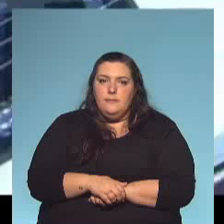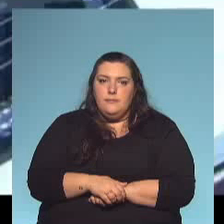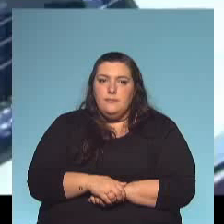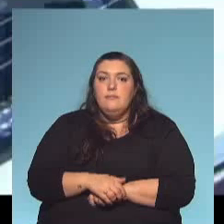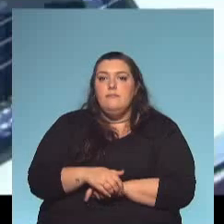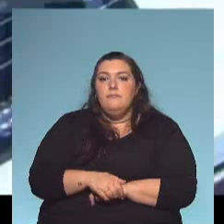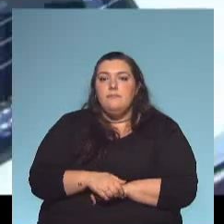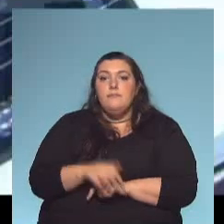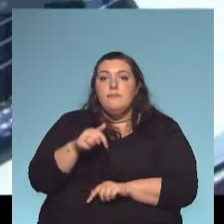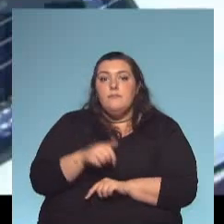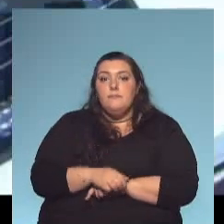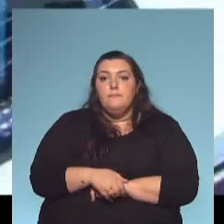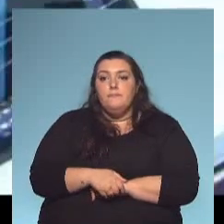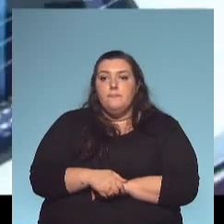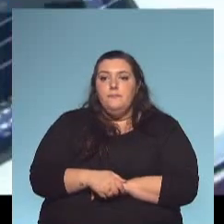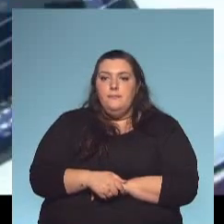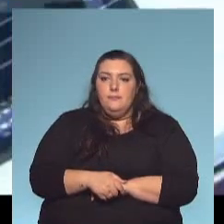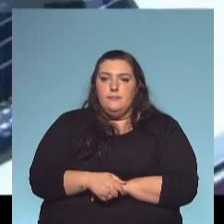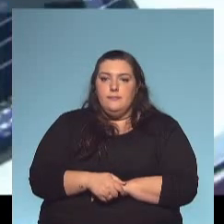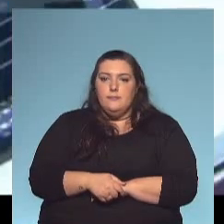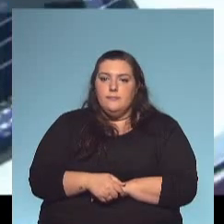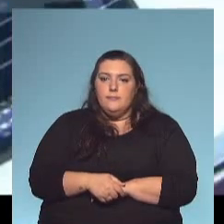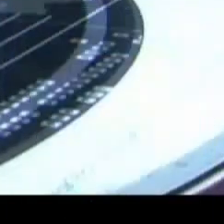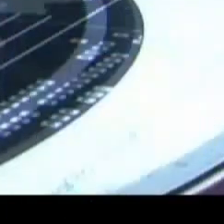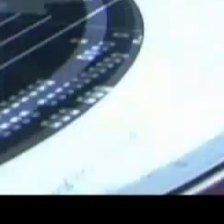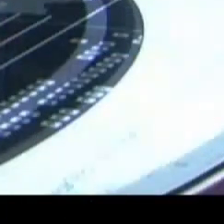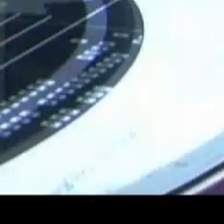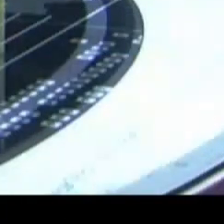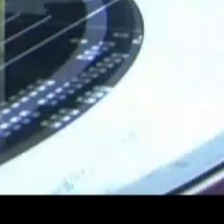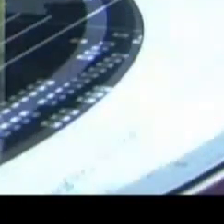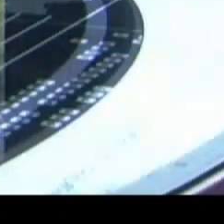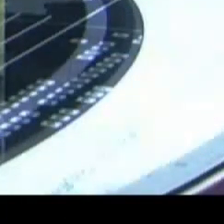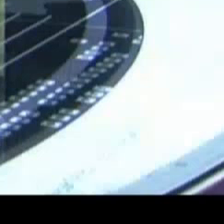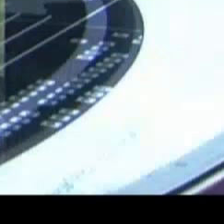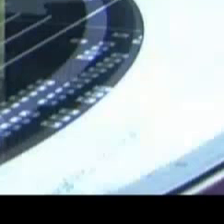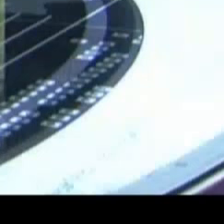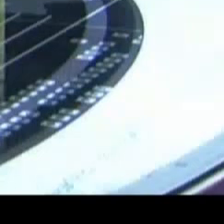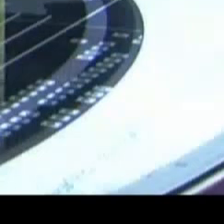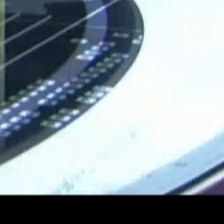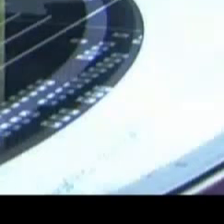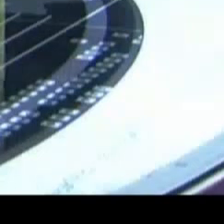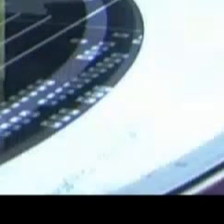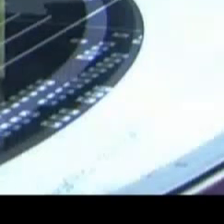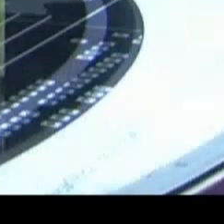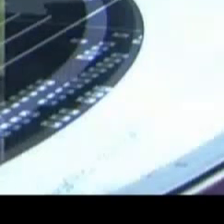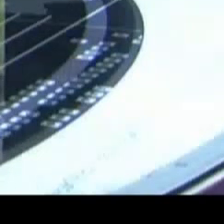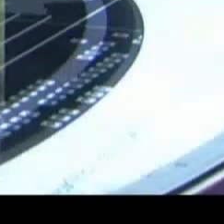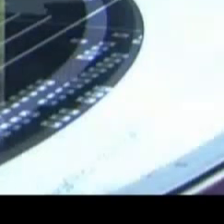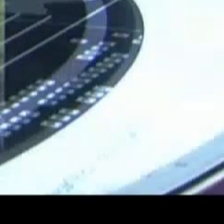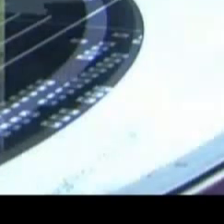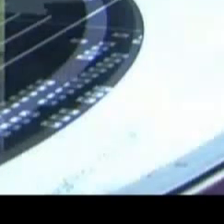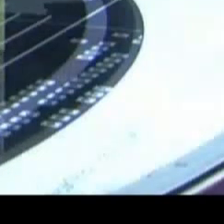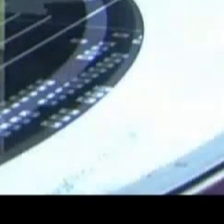Comenzamos en Colombia. Allí las organizaciones indígenas se unen al paro nacional contra la reforma tributaria, regresiva reforma tributaria